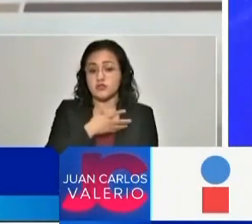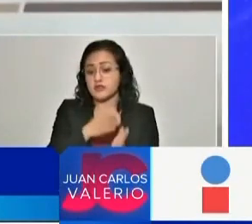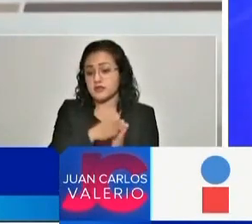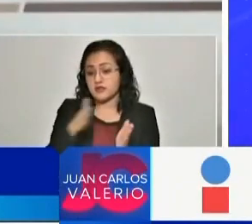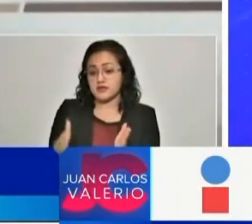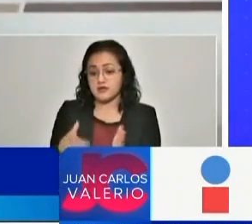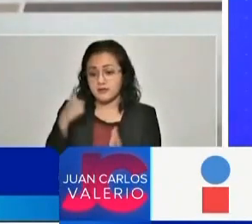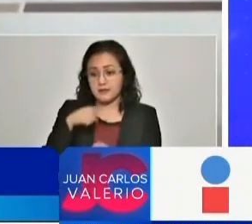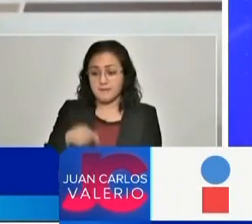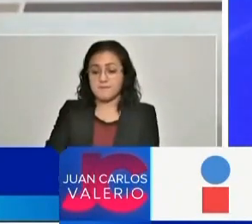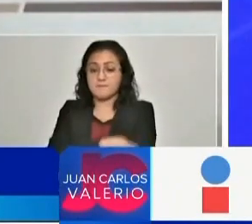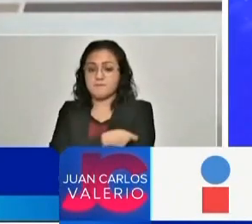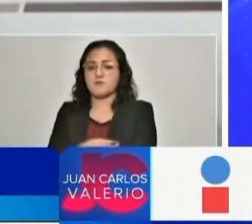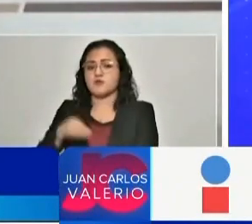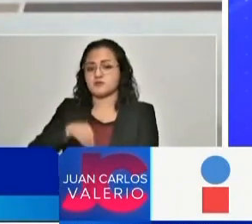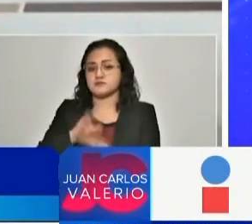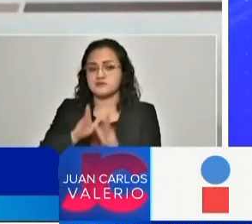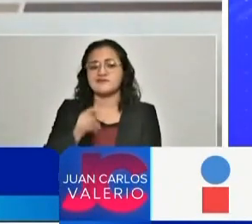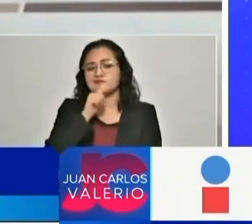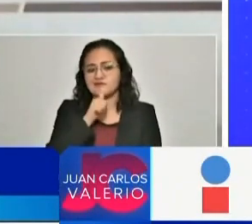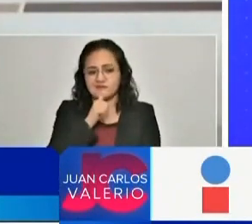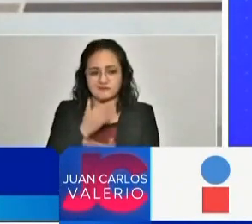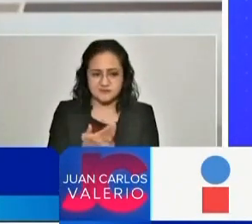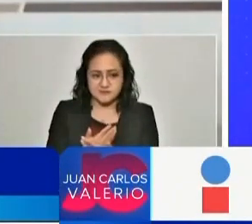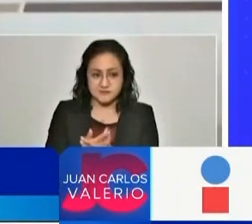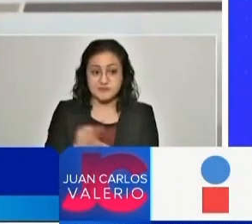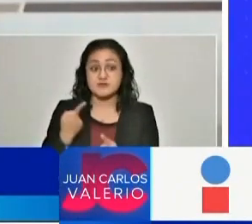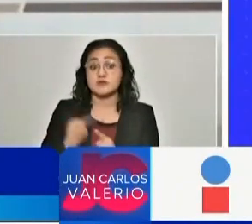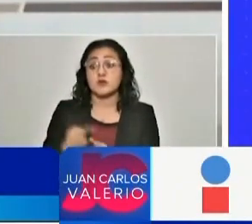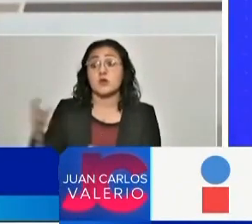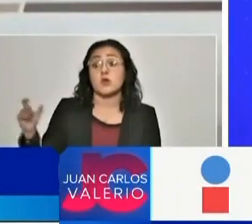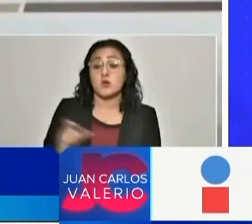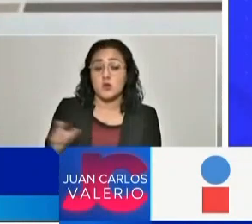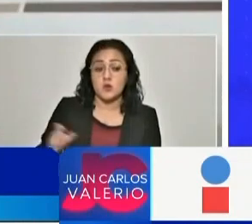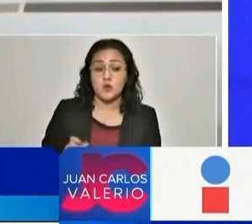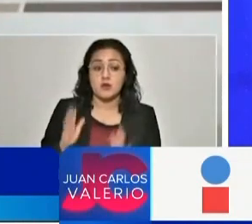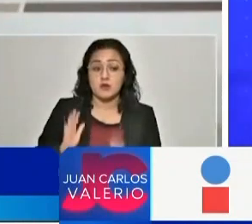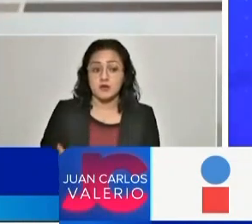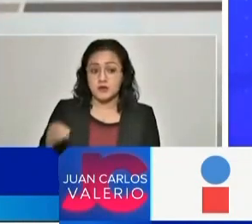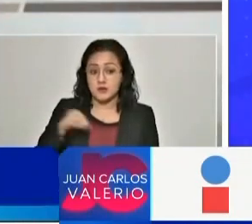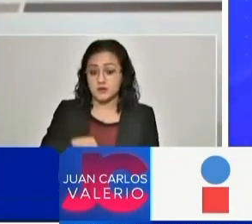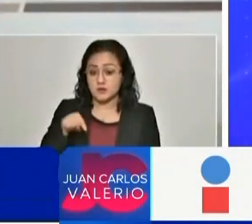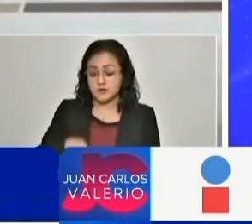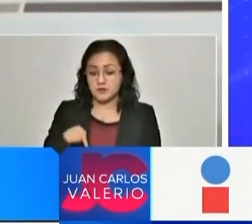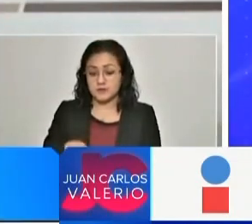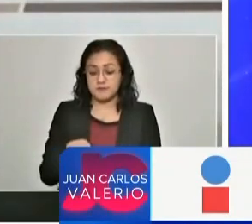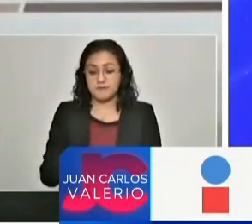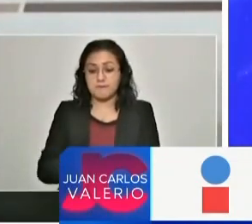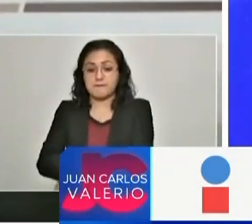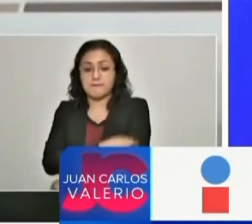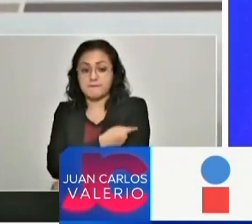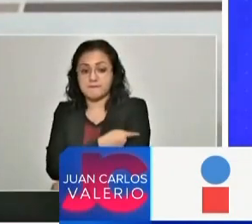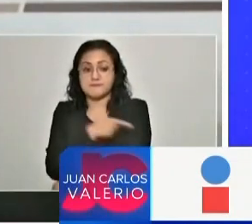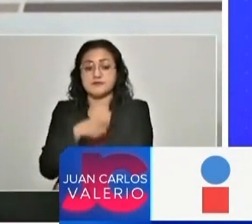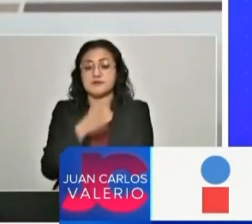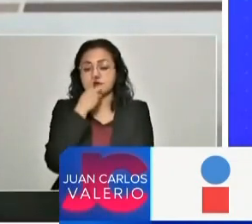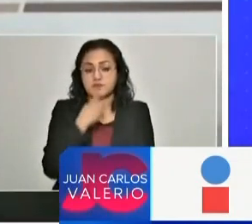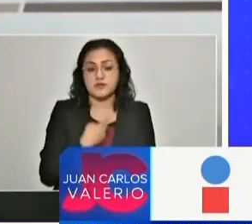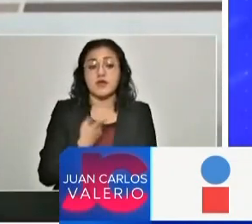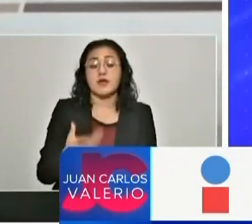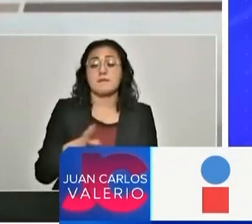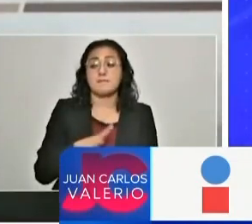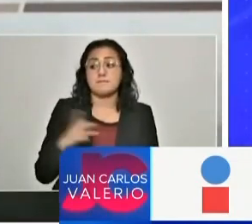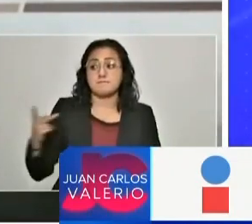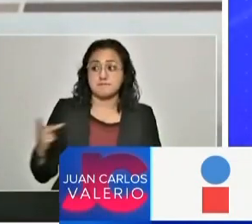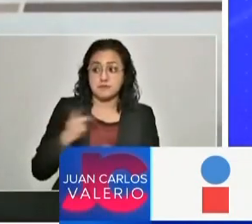ventana de aplicación la guía de aplicación de este biológico nos dice que debe de